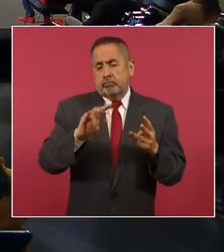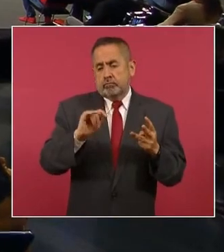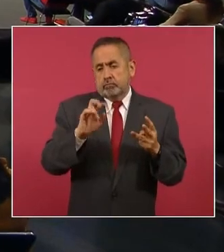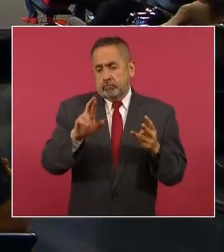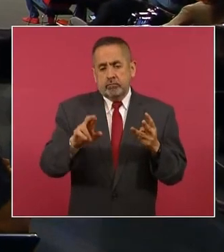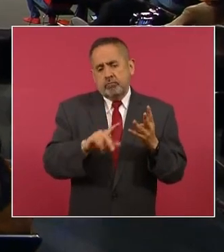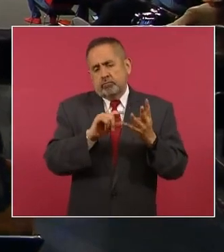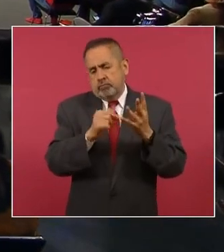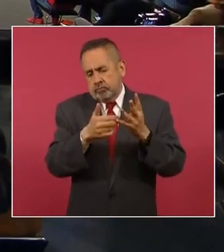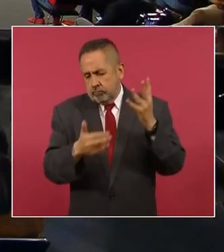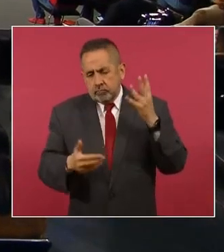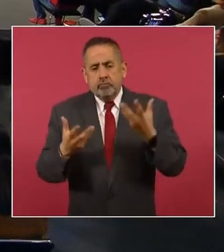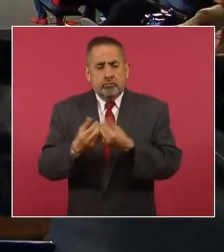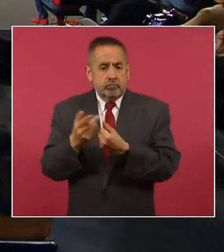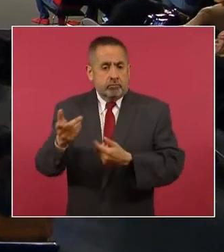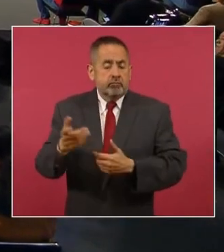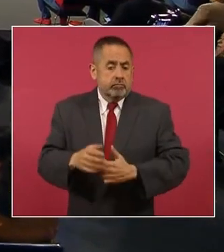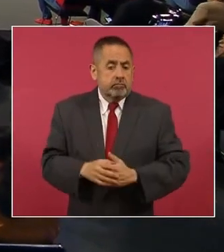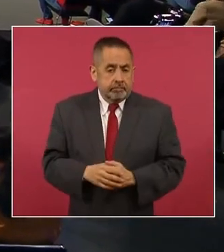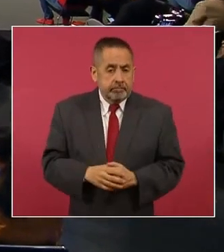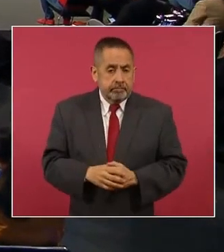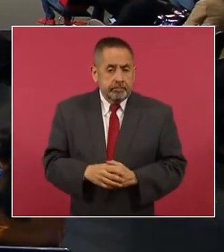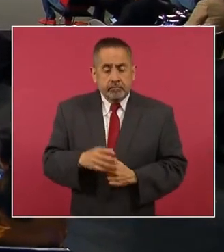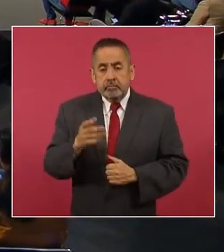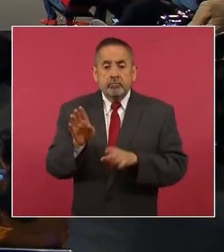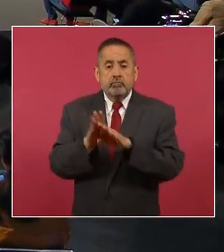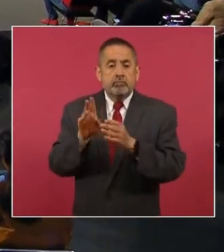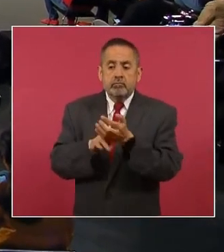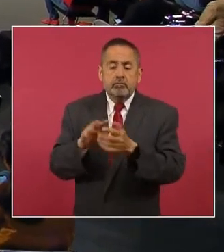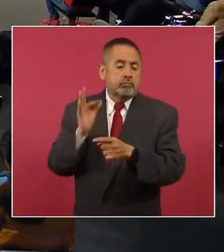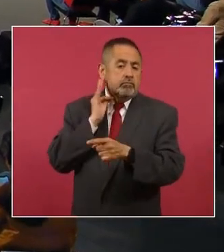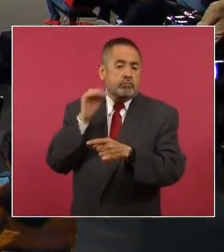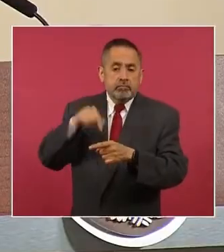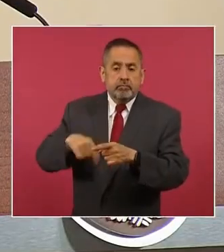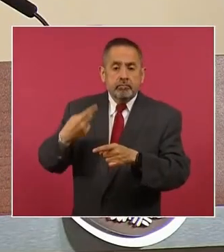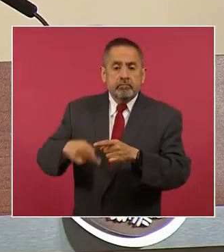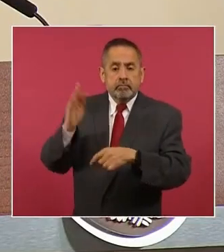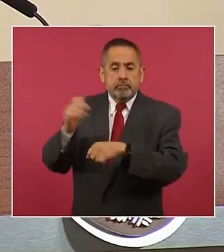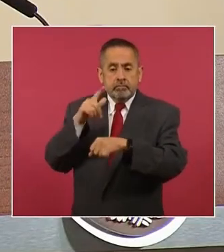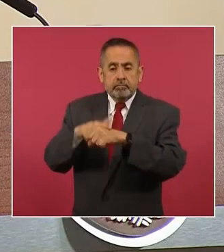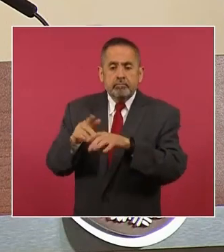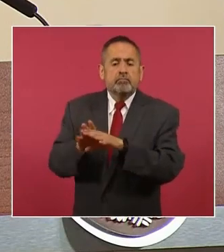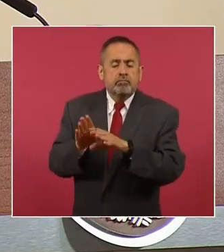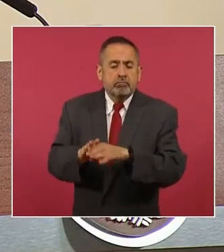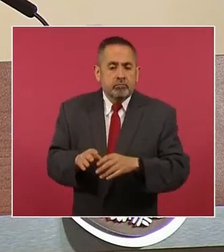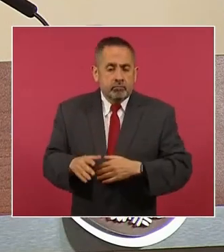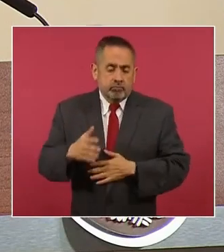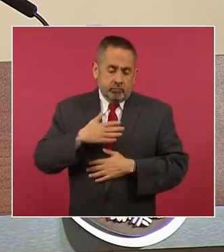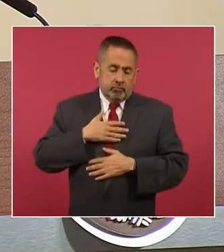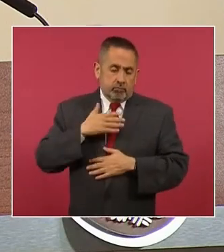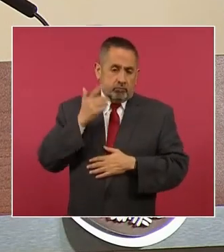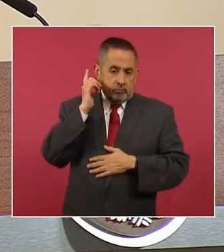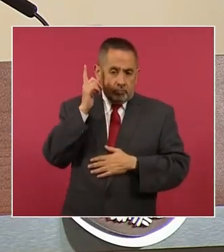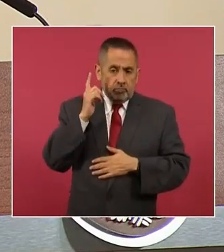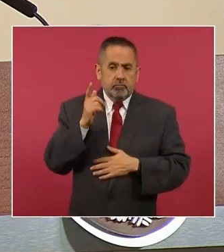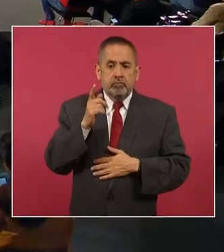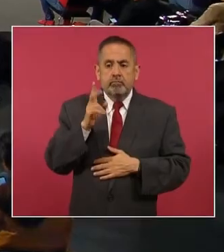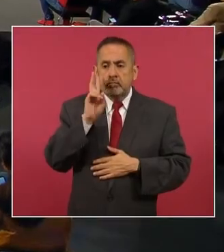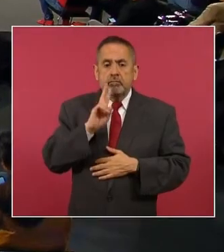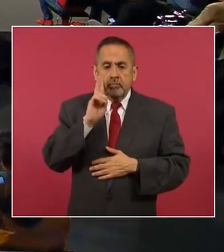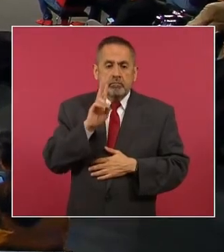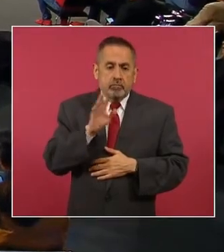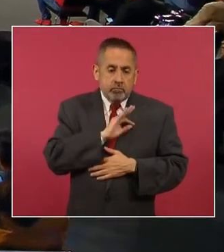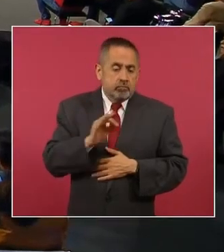el de otros compañeros. Entonces, ahí no sé cuál sea el balance. Lo que yo esperaba es que hubiera a lo